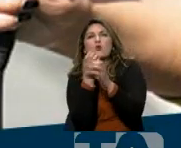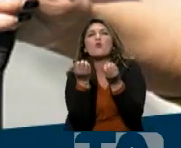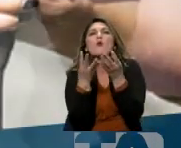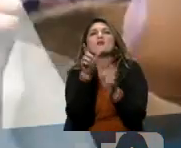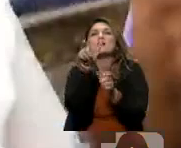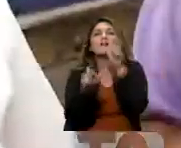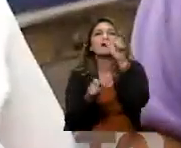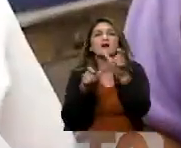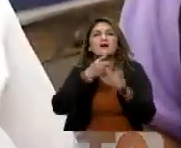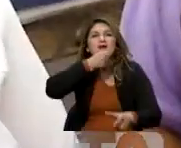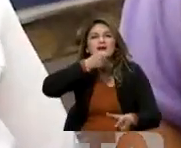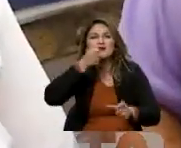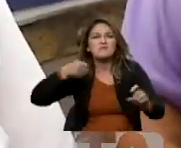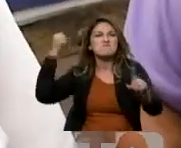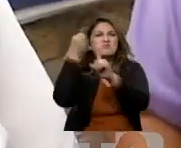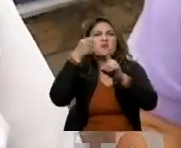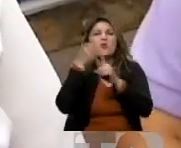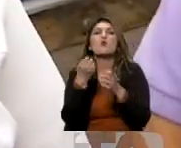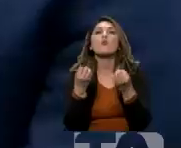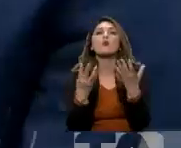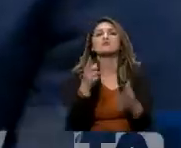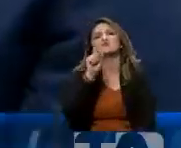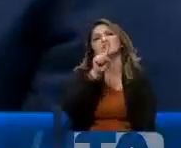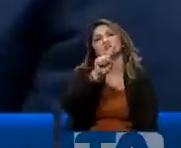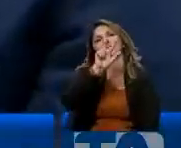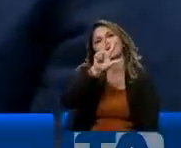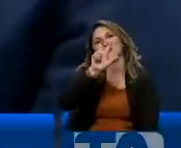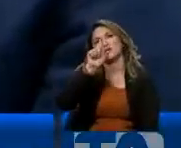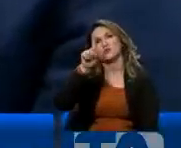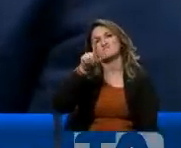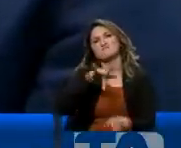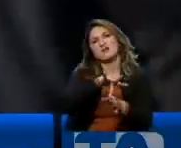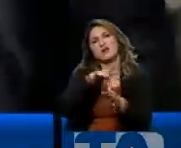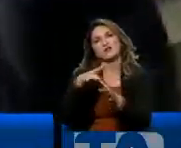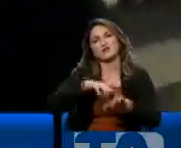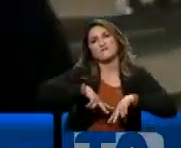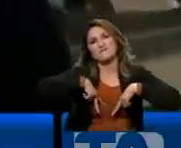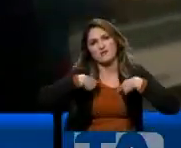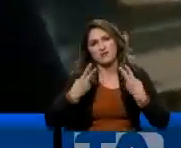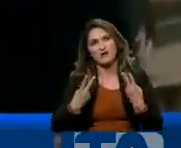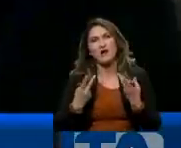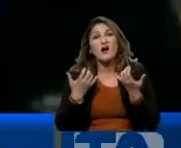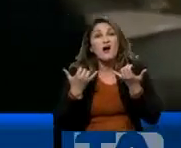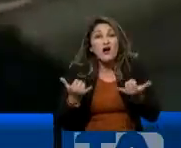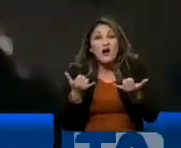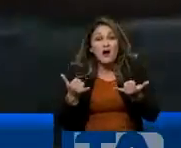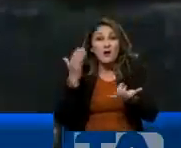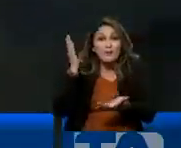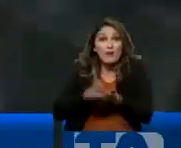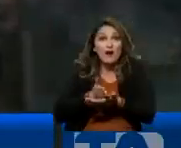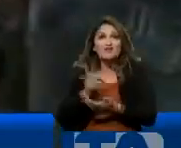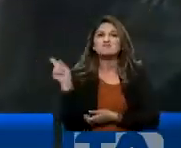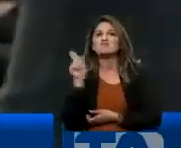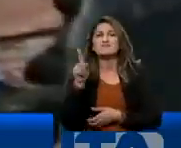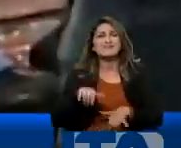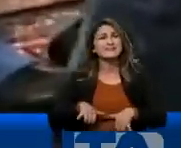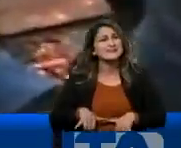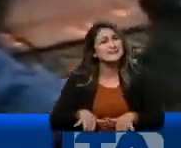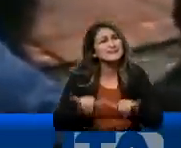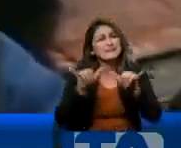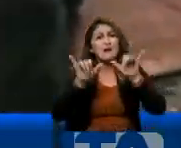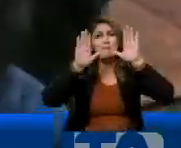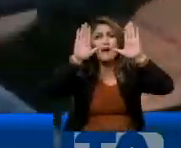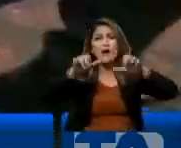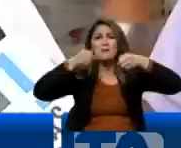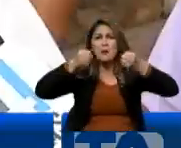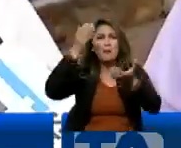protesta marisela franco quien trabaja como comunicadora independiente cuenta que la hostilidad contra los medios no se ha detenido pese a que el paro